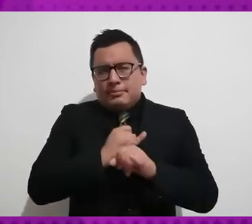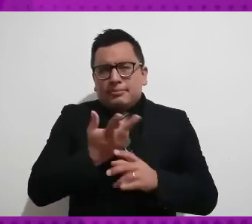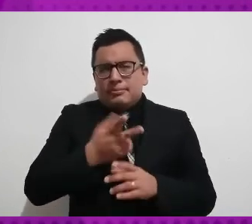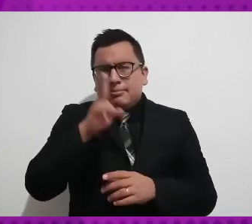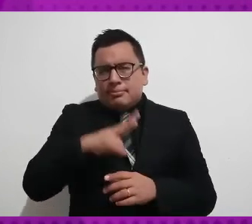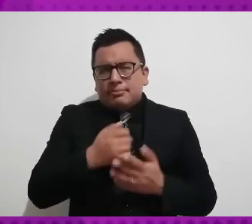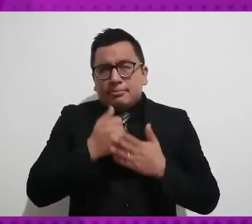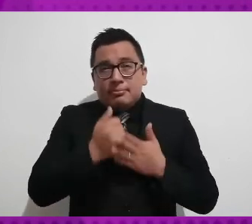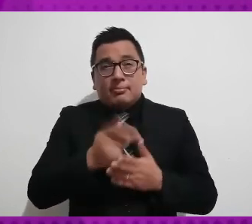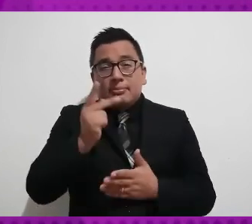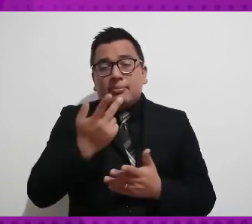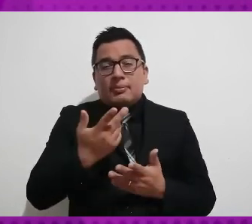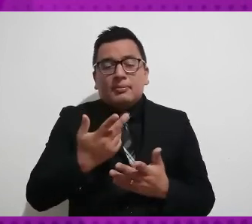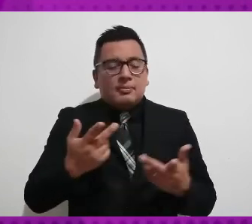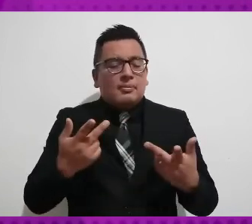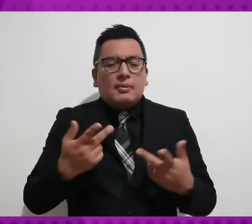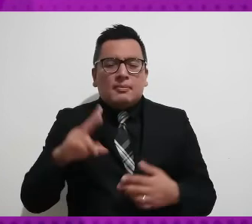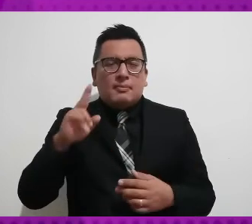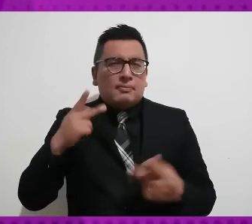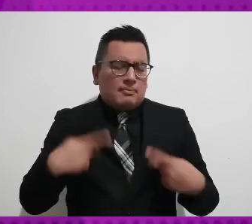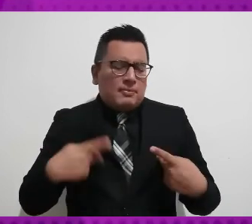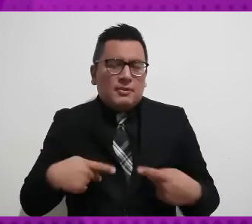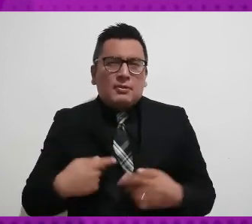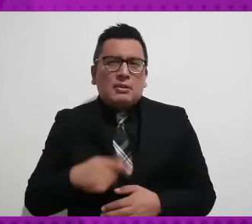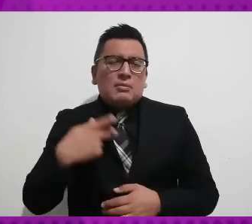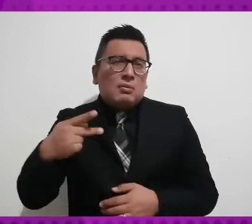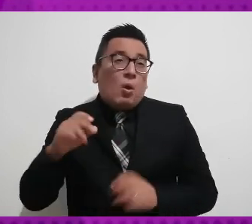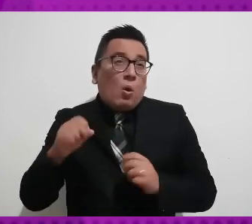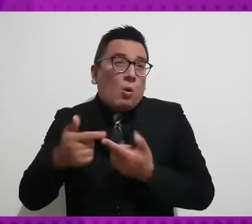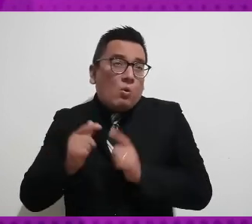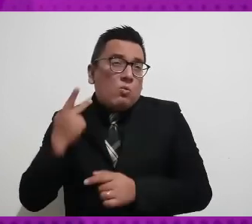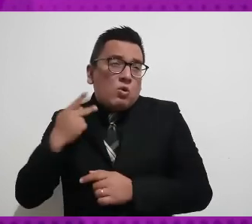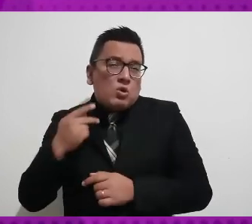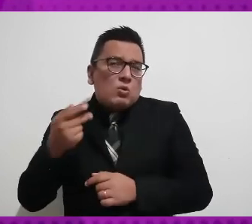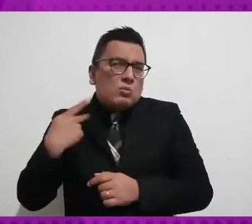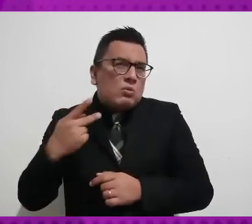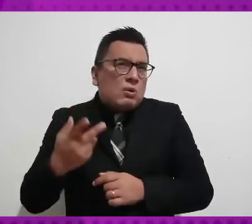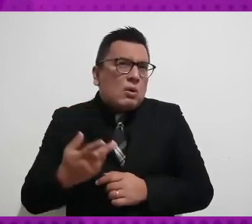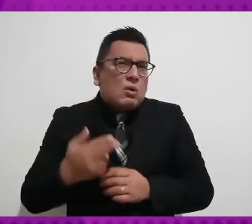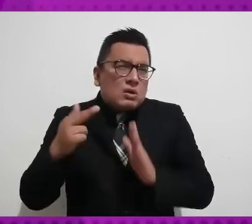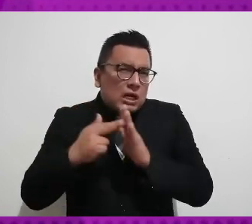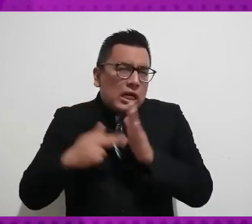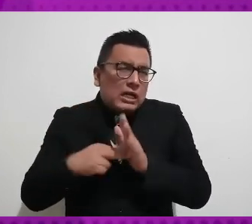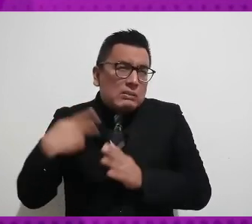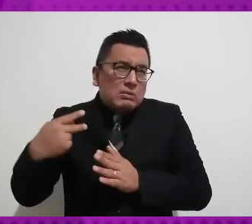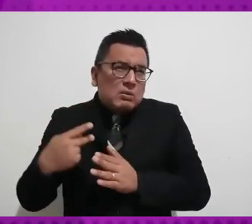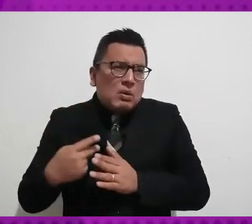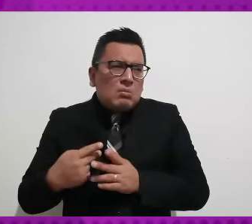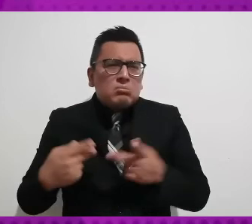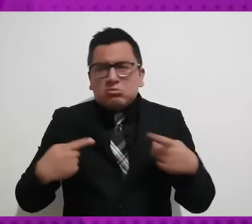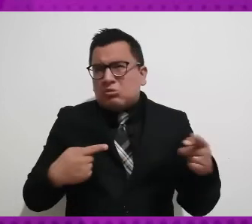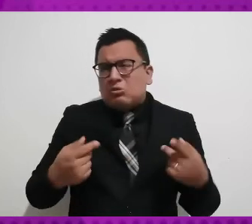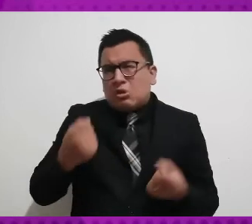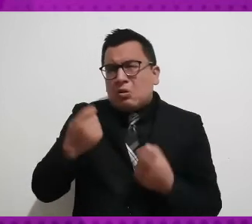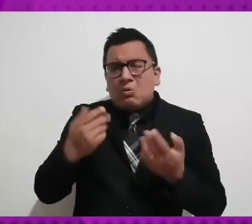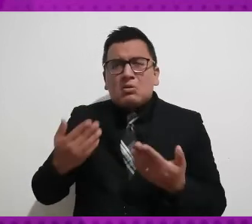valiosa. Creo que el tema de las estructuras que utilizaron partidos políticos sigue funcionando en Coahuila y me parece que muchos